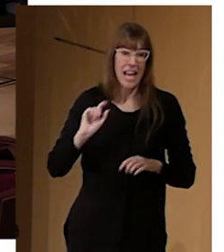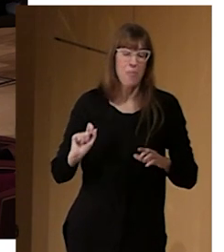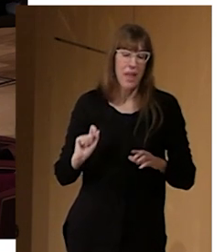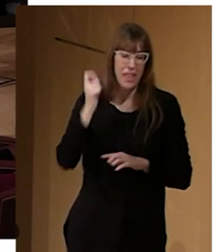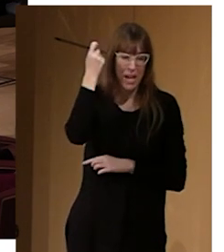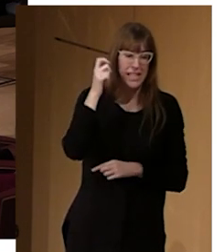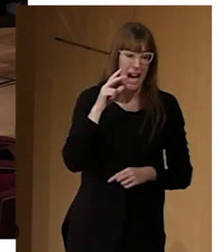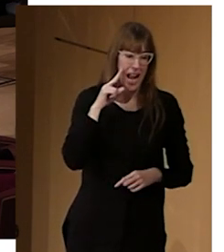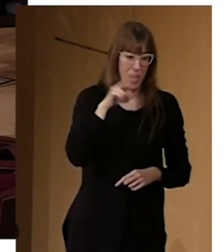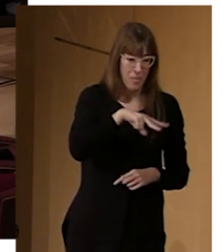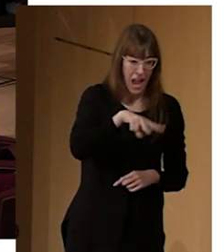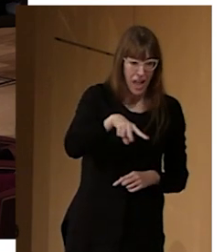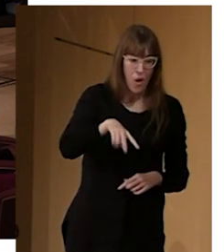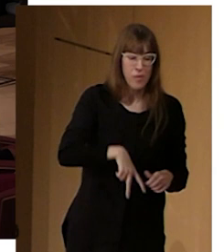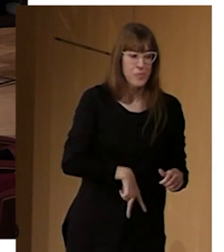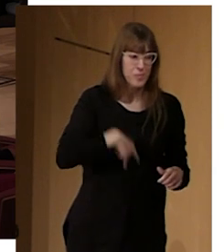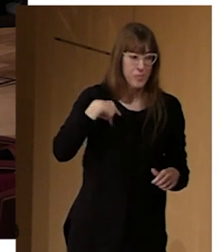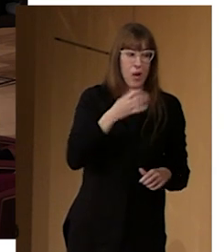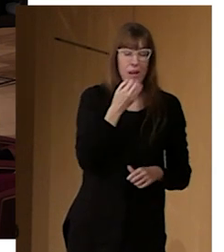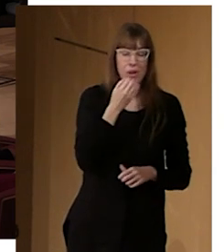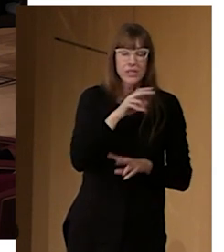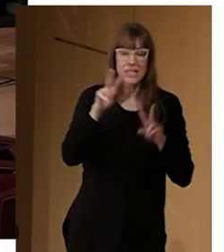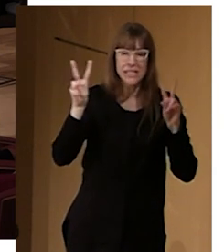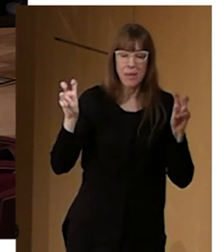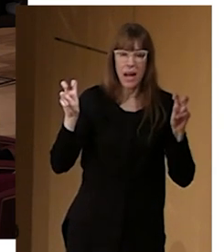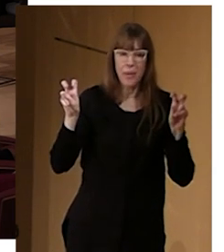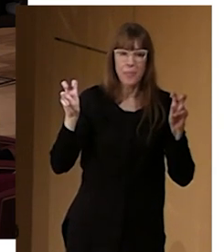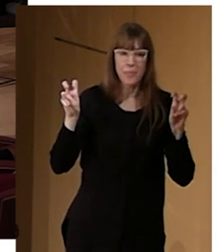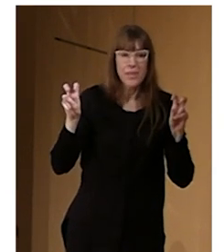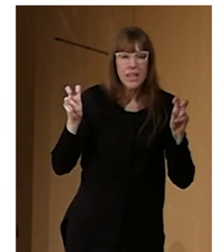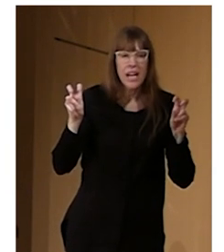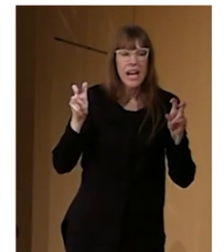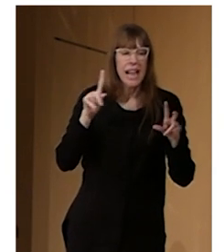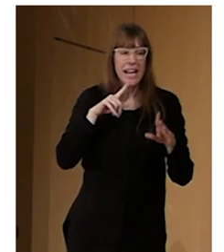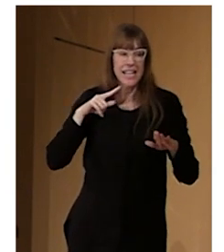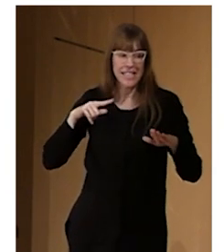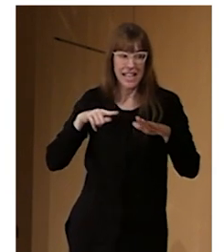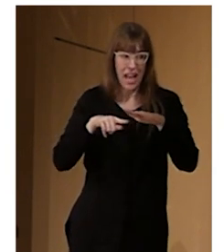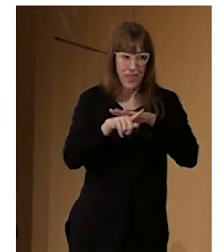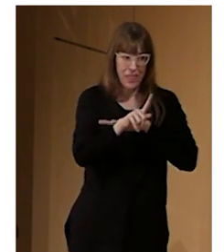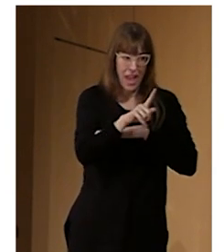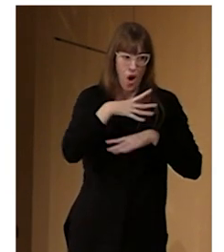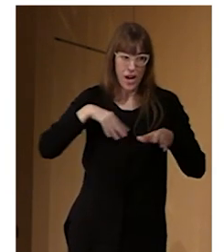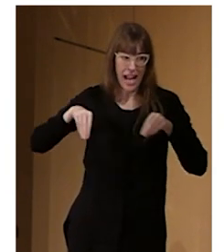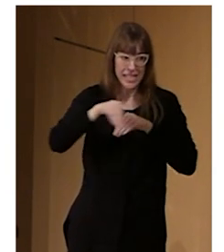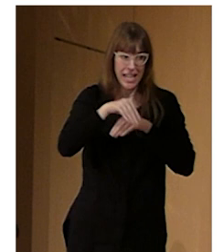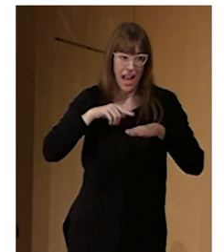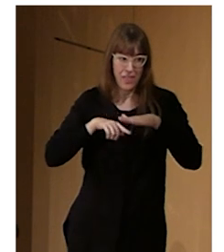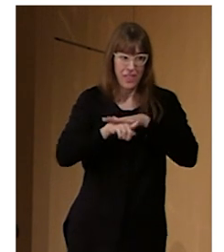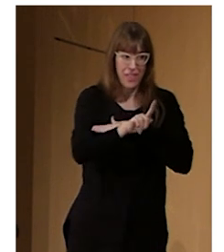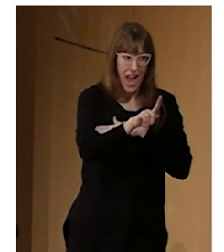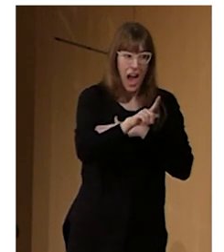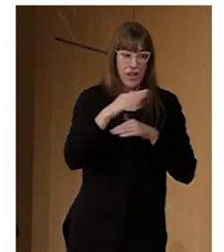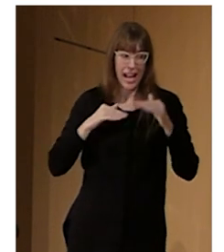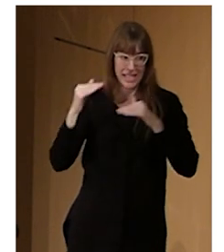a través de de una temática que es esta esta idea este concepto de la resiliencia que en realidad es algo que es